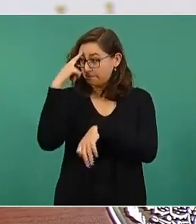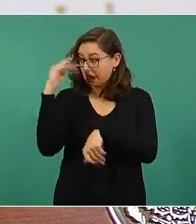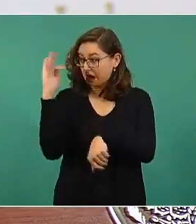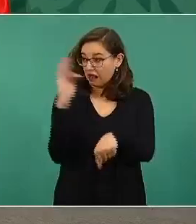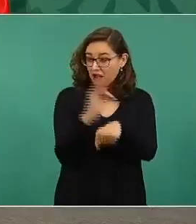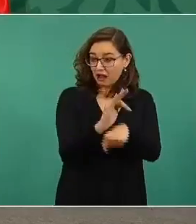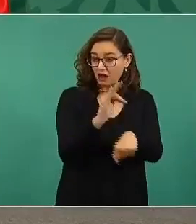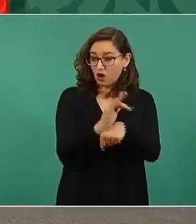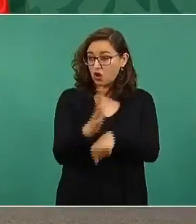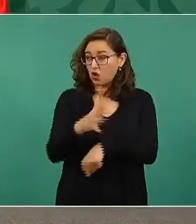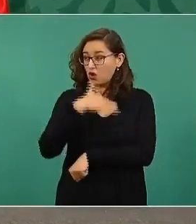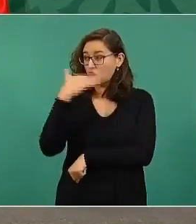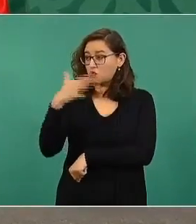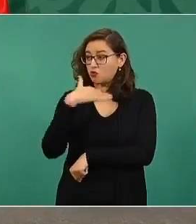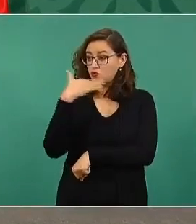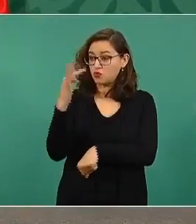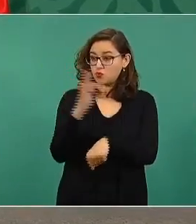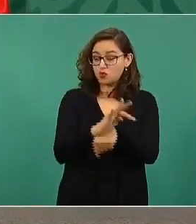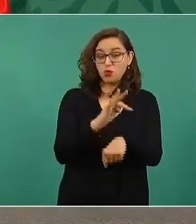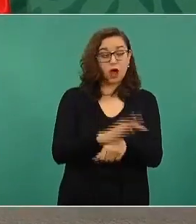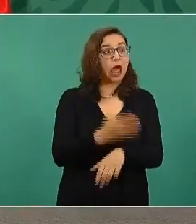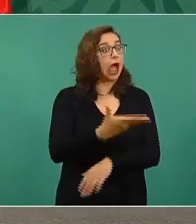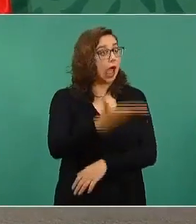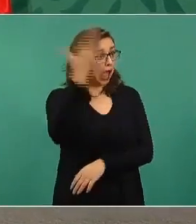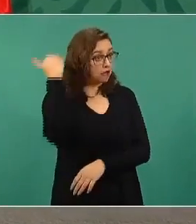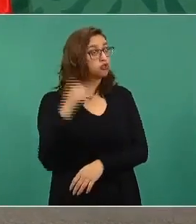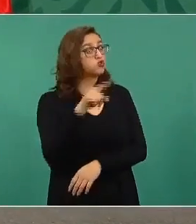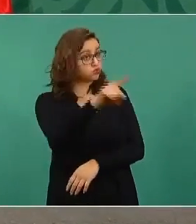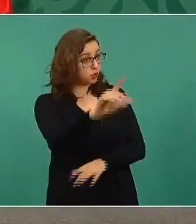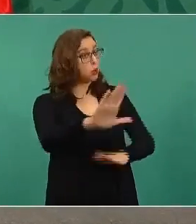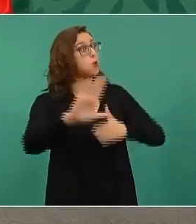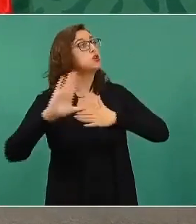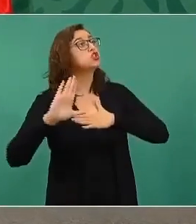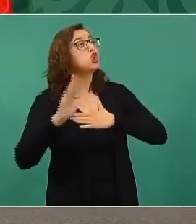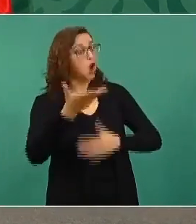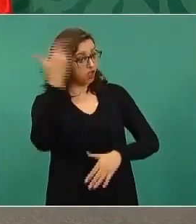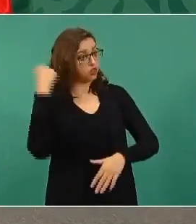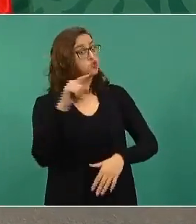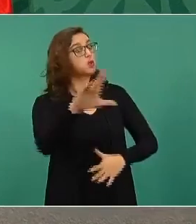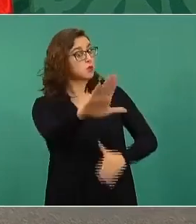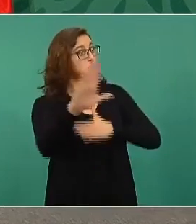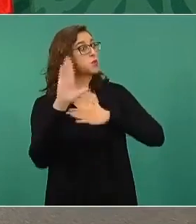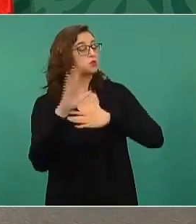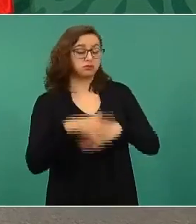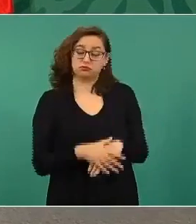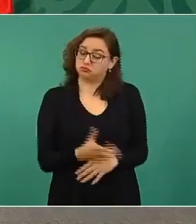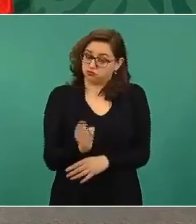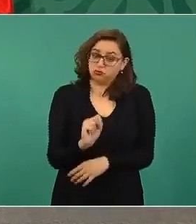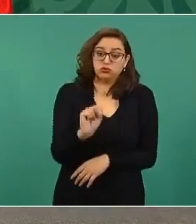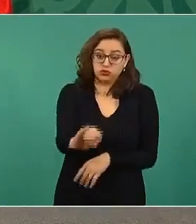tolerar la corrupción. Esa fue la promesa. Entonces, claro, entonces,